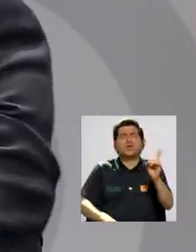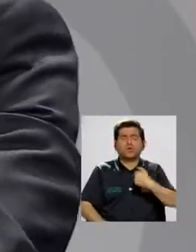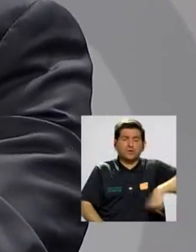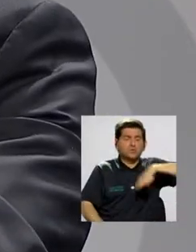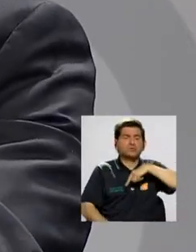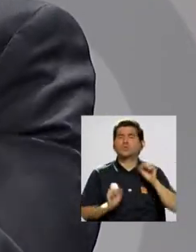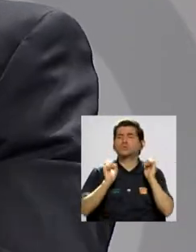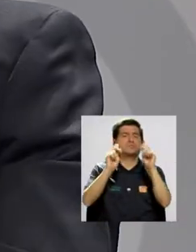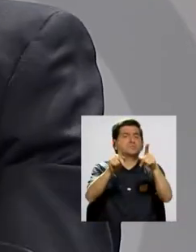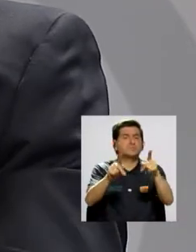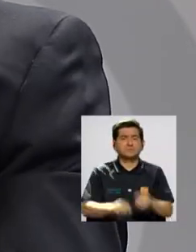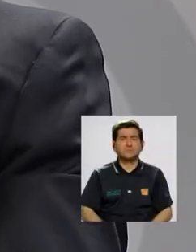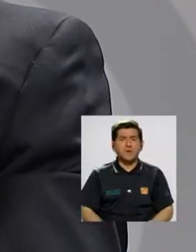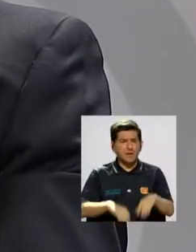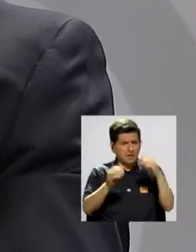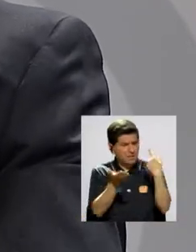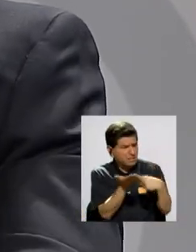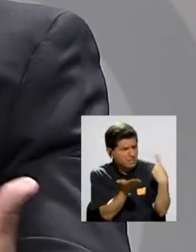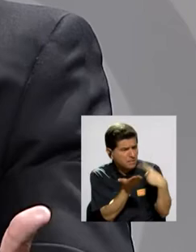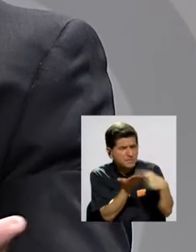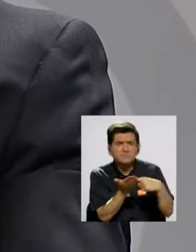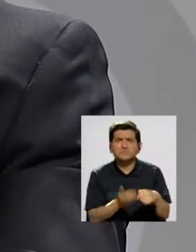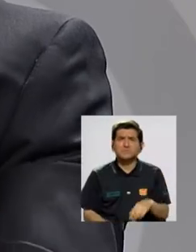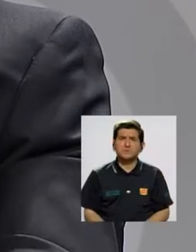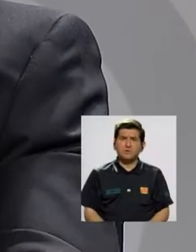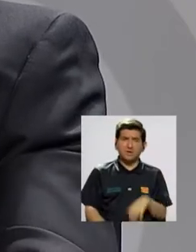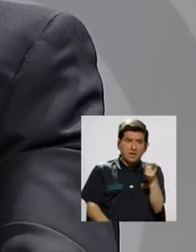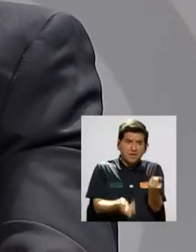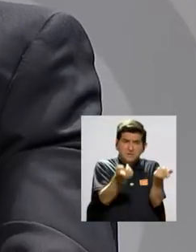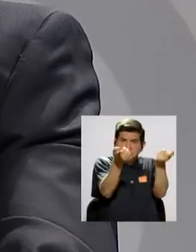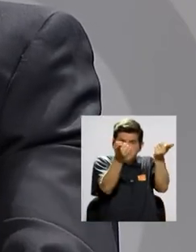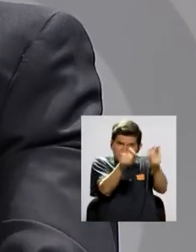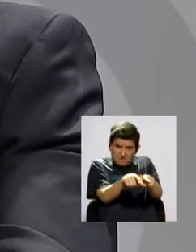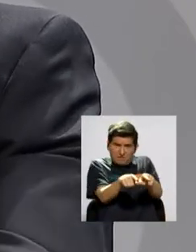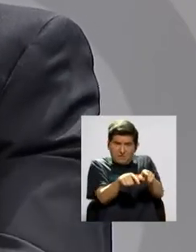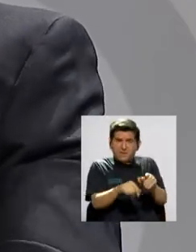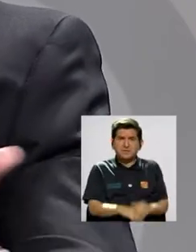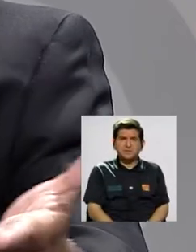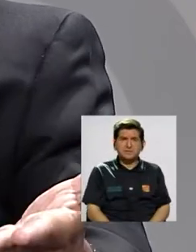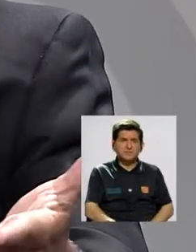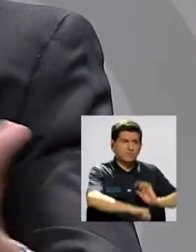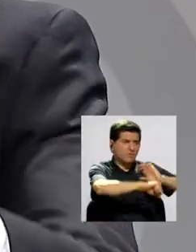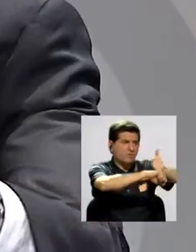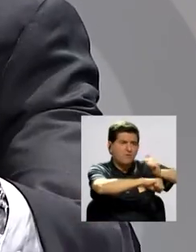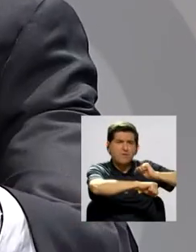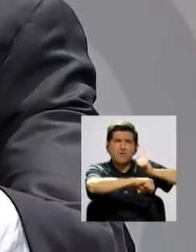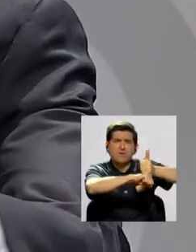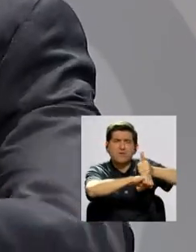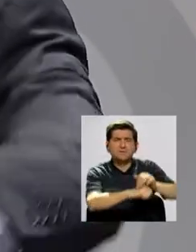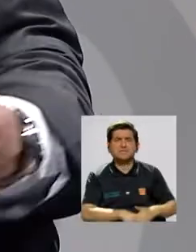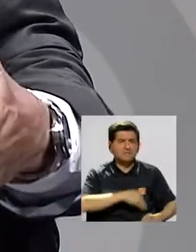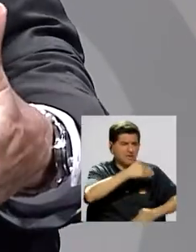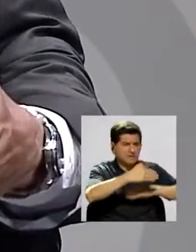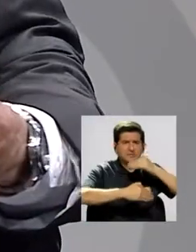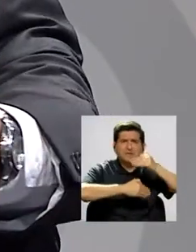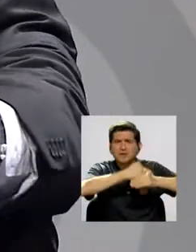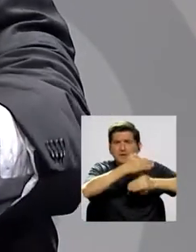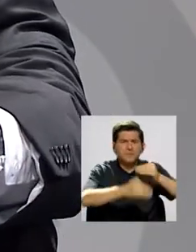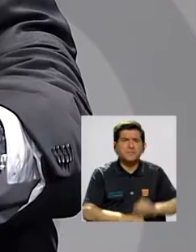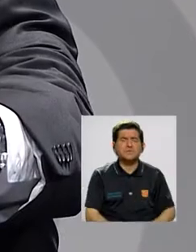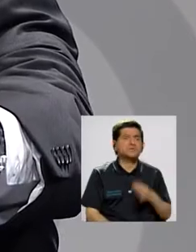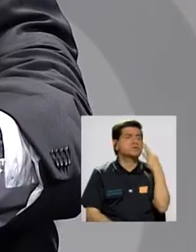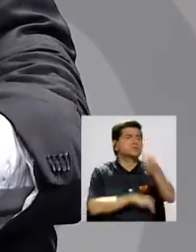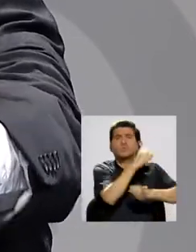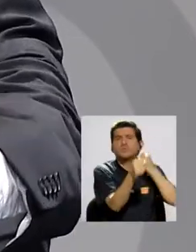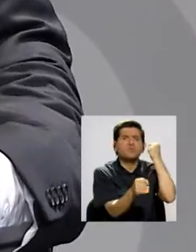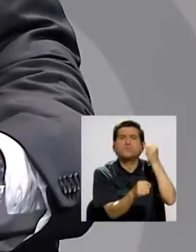oportunidad de traer a discusión estos que van a marcar la impronta de los años que ya